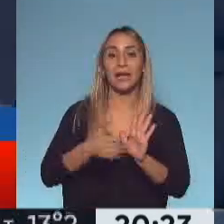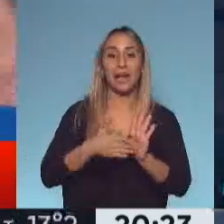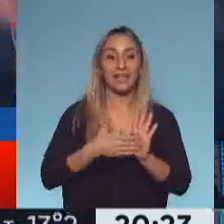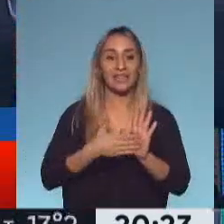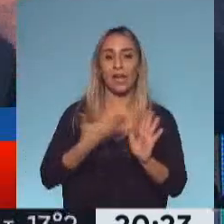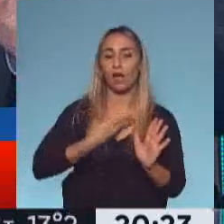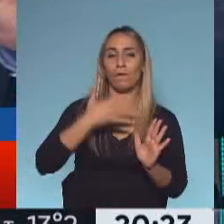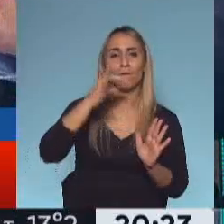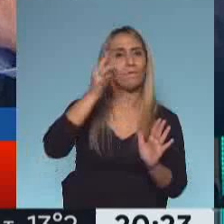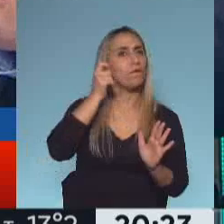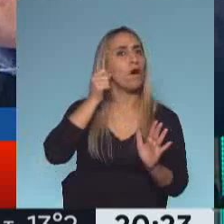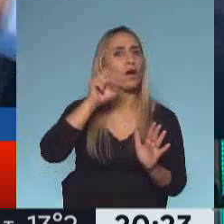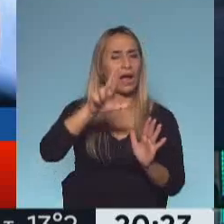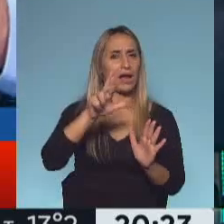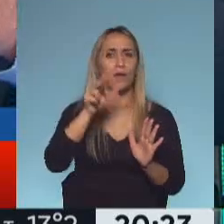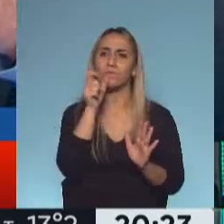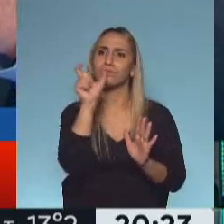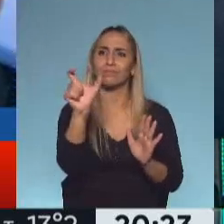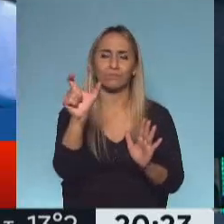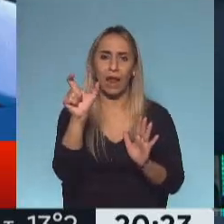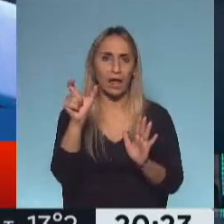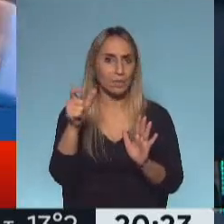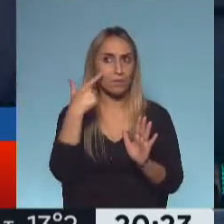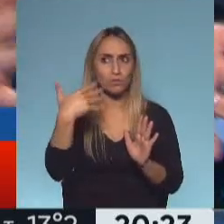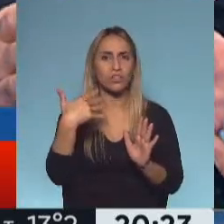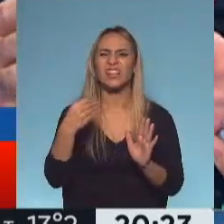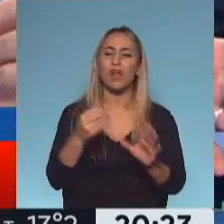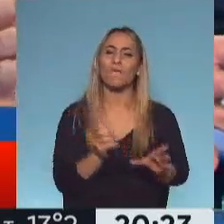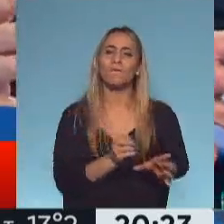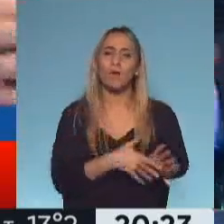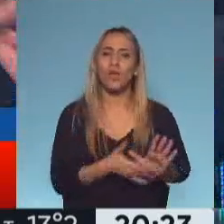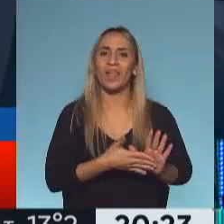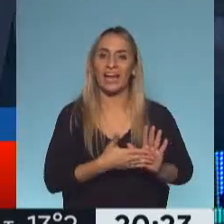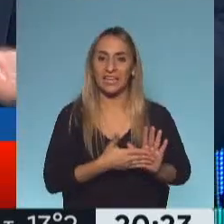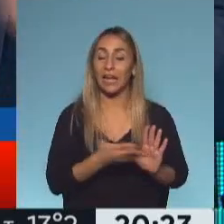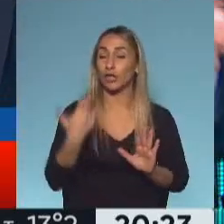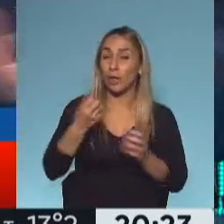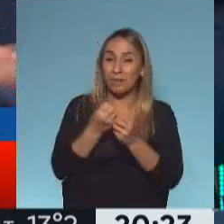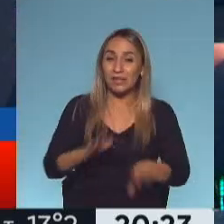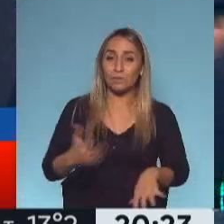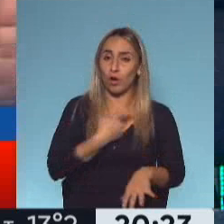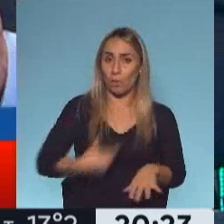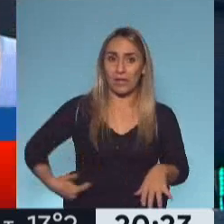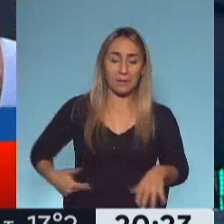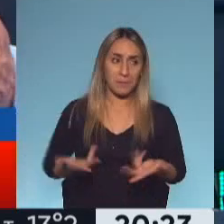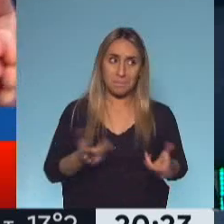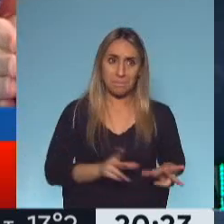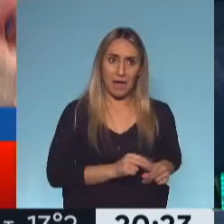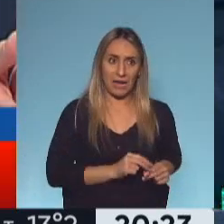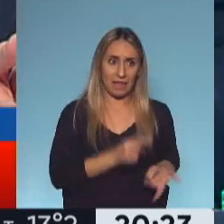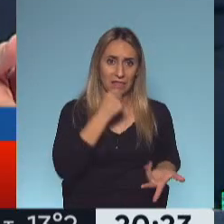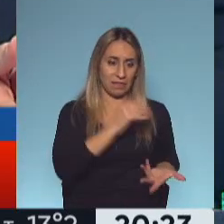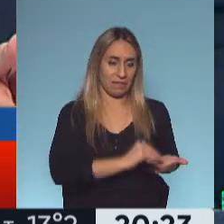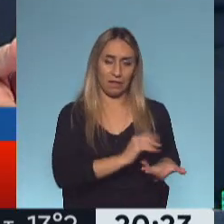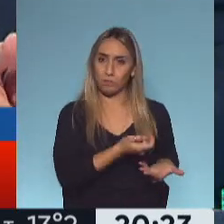FOGAR. Es una palabra que suena mucho últimamente, el FOGAR es un fondo de garantía que cuando arrancamos el gobierno era casi inexistente, tenía muy pocos recursos, y